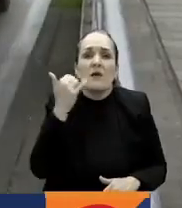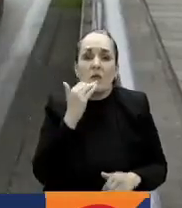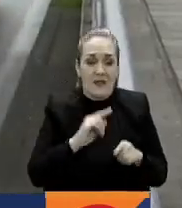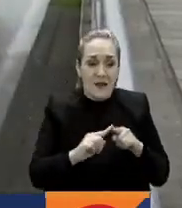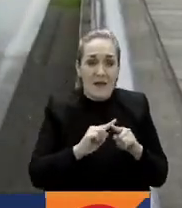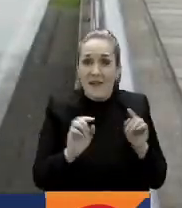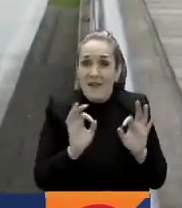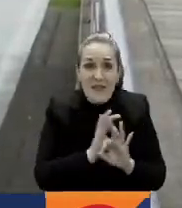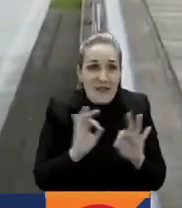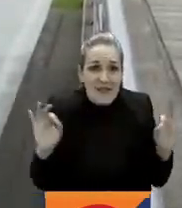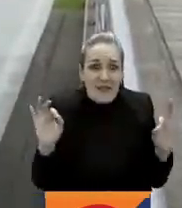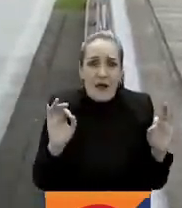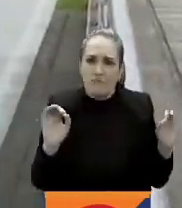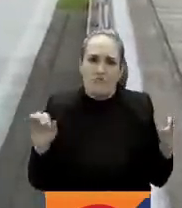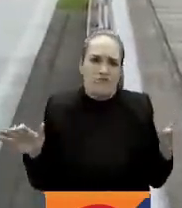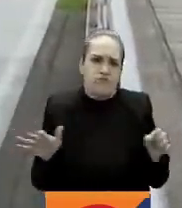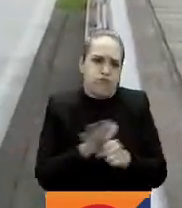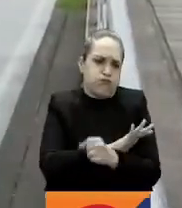verdad.